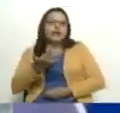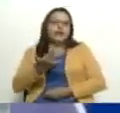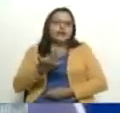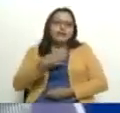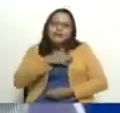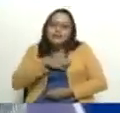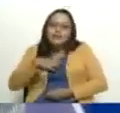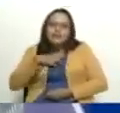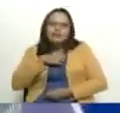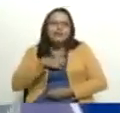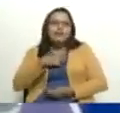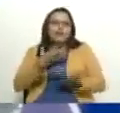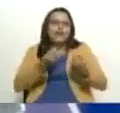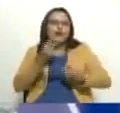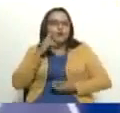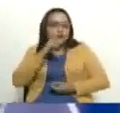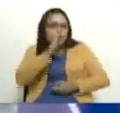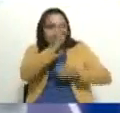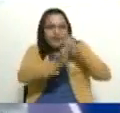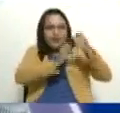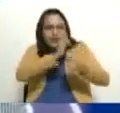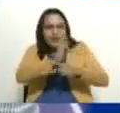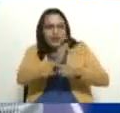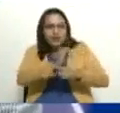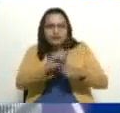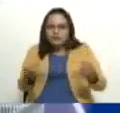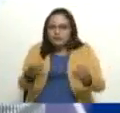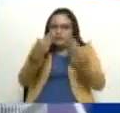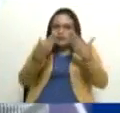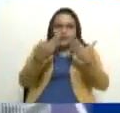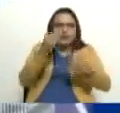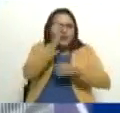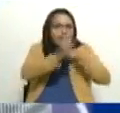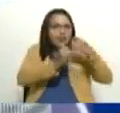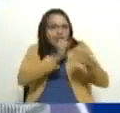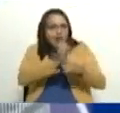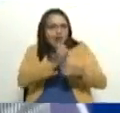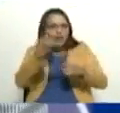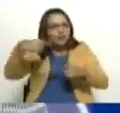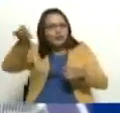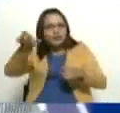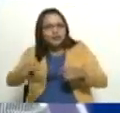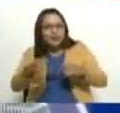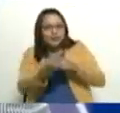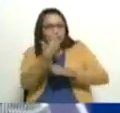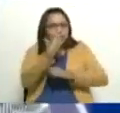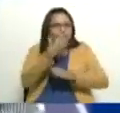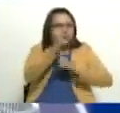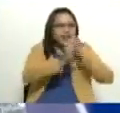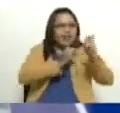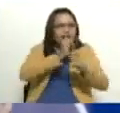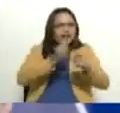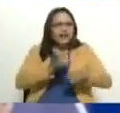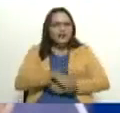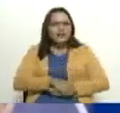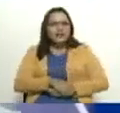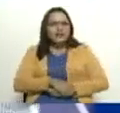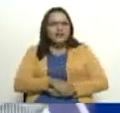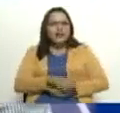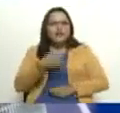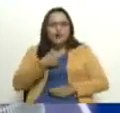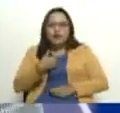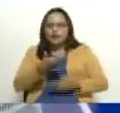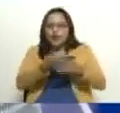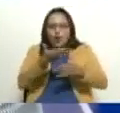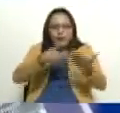vi el video, yo le pedí el video a una persona, le dije, mándame el video. Yo vi el video y lo compartí con